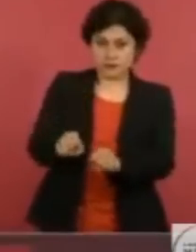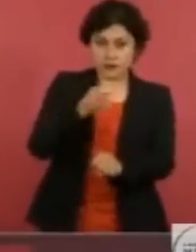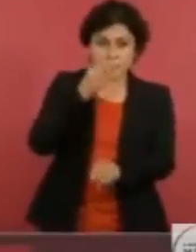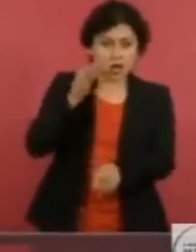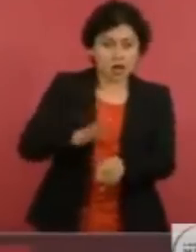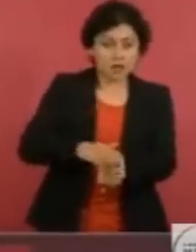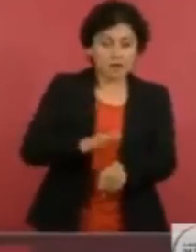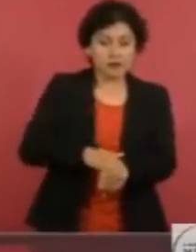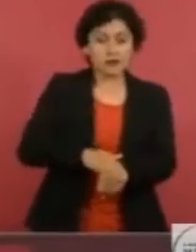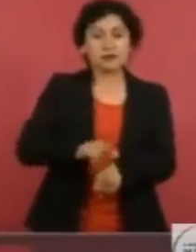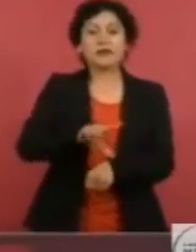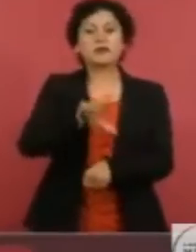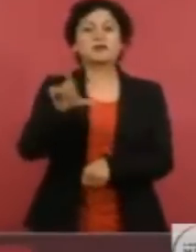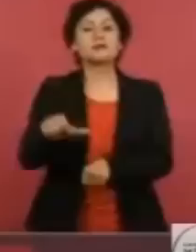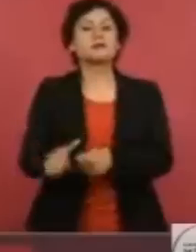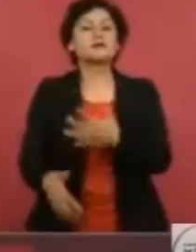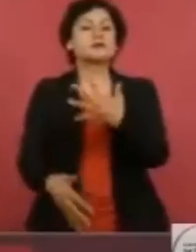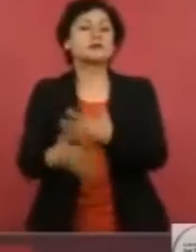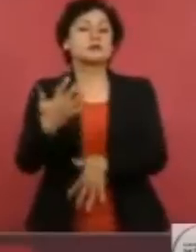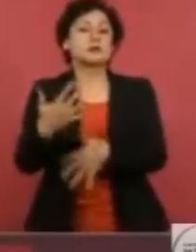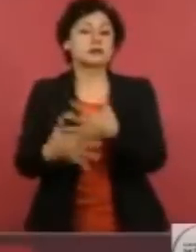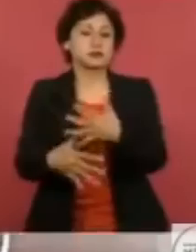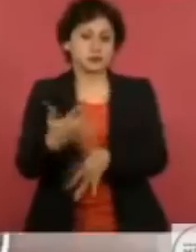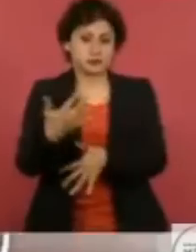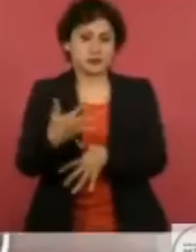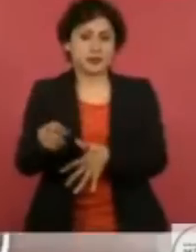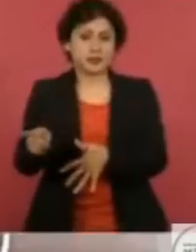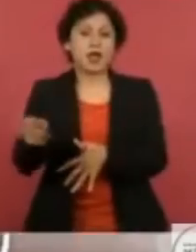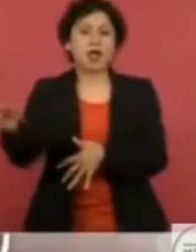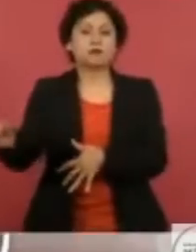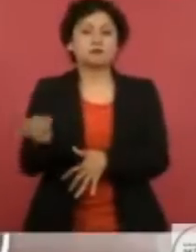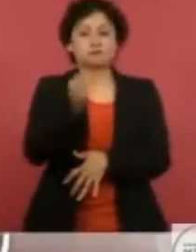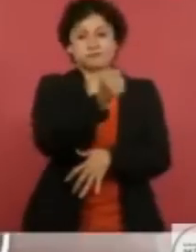y el día 15 se lleva a cabo la extradición.